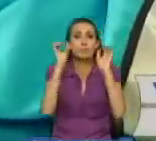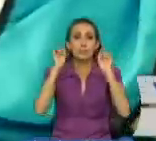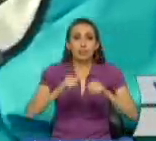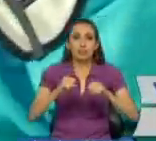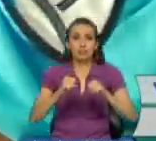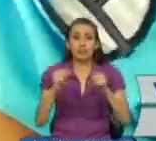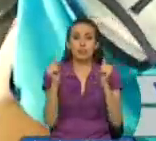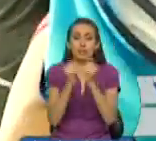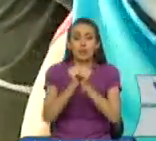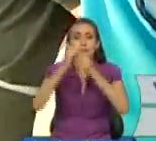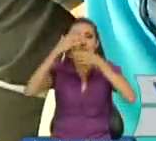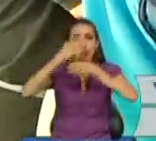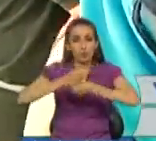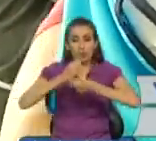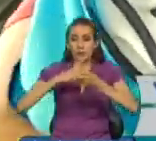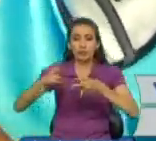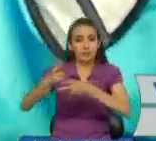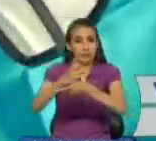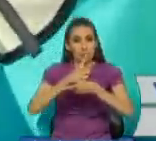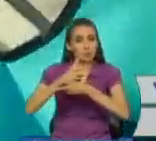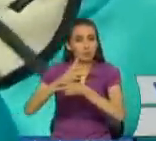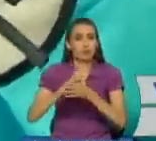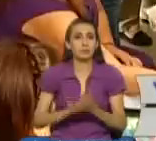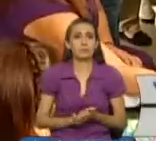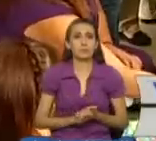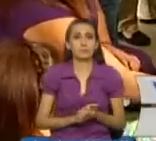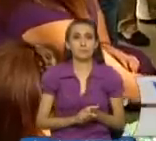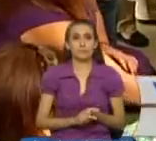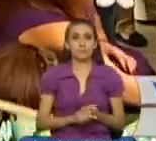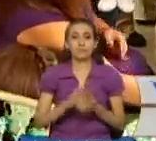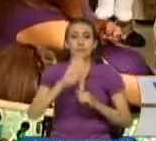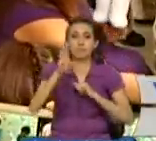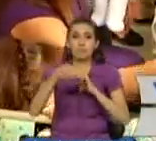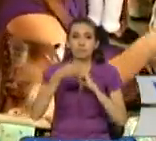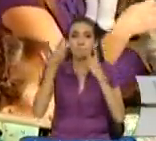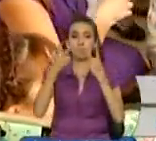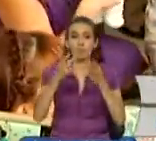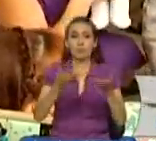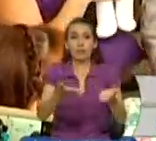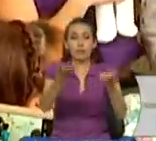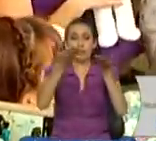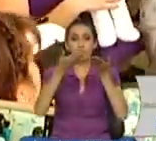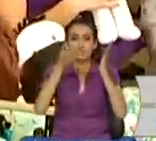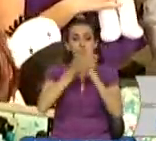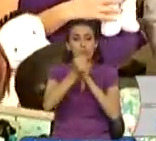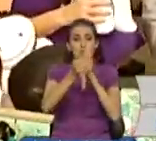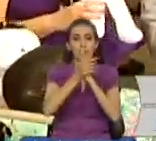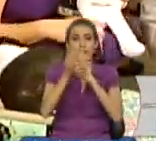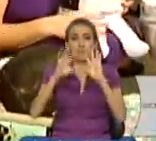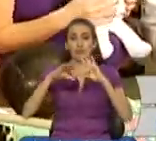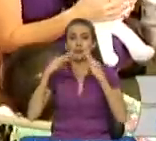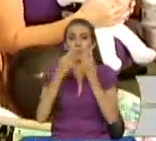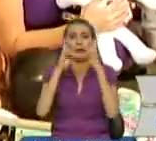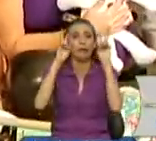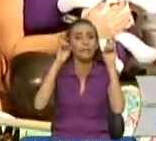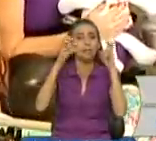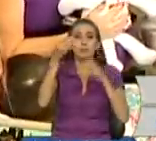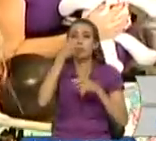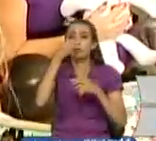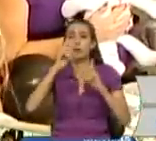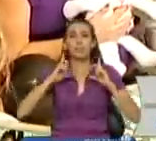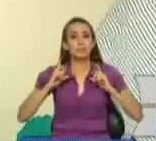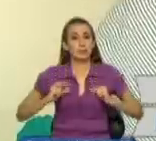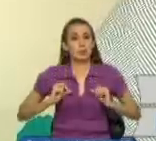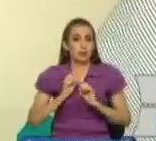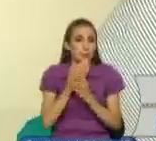y con la seguridad que aquí lo van a cuidar y lo van ayudar en su estimulación además sus familiares reciben capacitaciones sobre temas como la alimentación